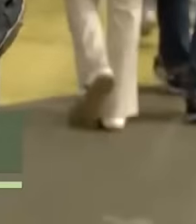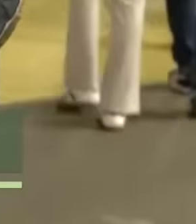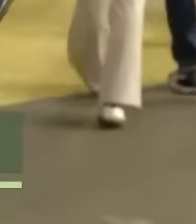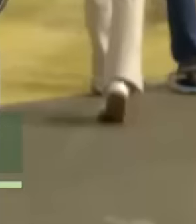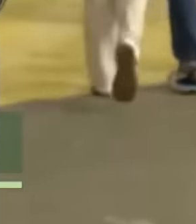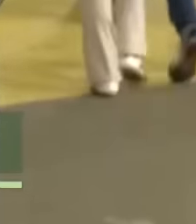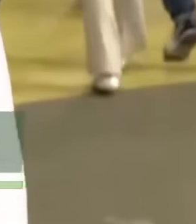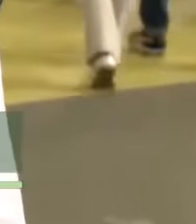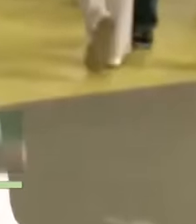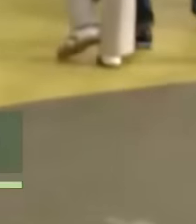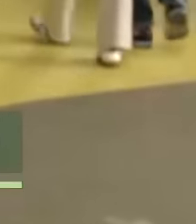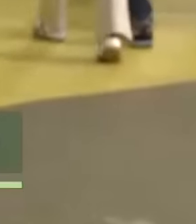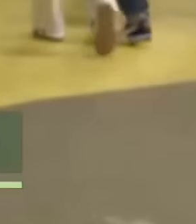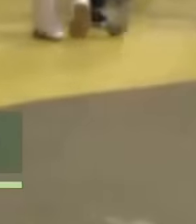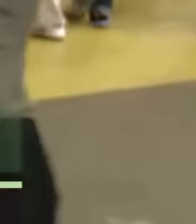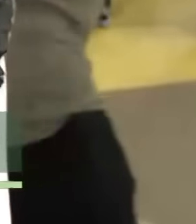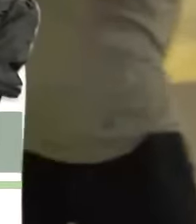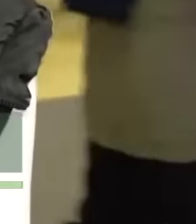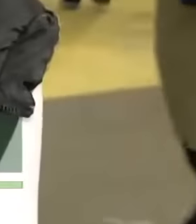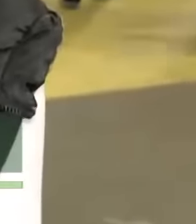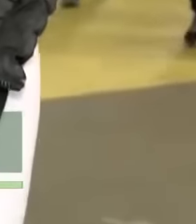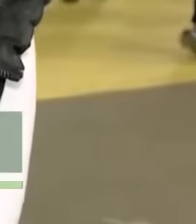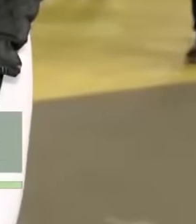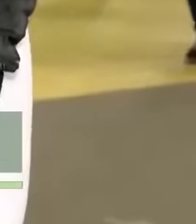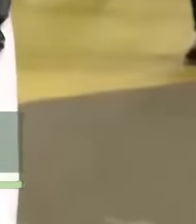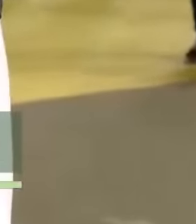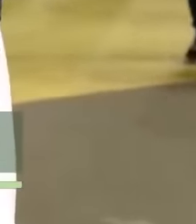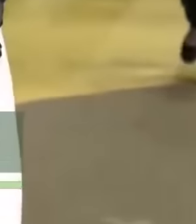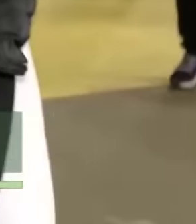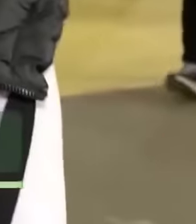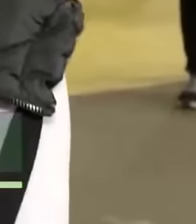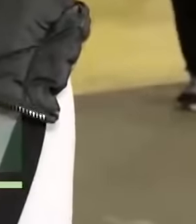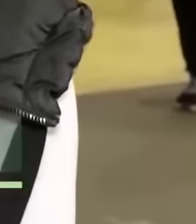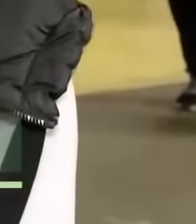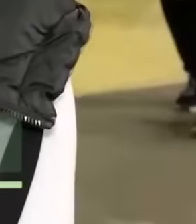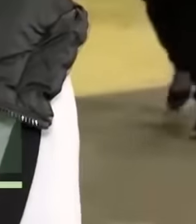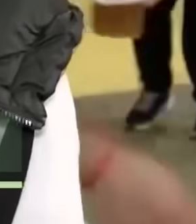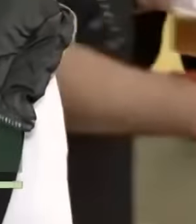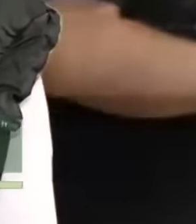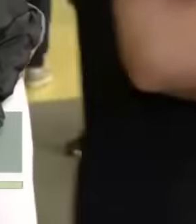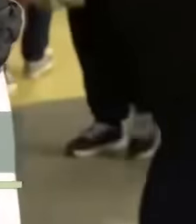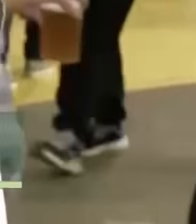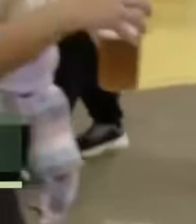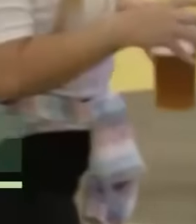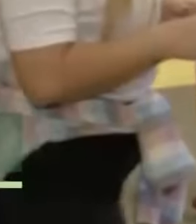teóricamente nada, señor presidente, usted tiene el celular ahí. Lo único que tiene que hacer es fijarse. Se dijo que no recordaba específicamente